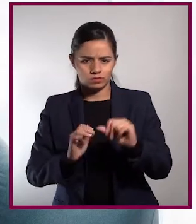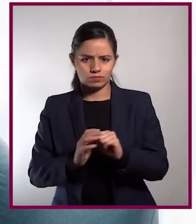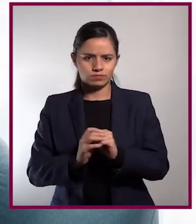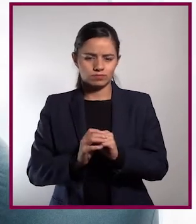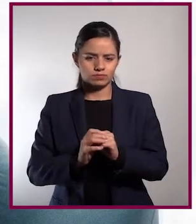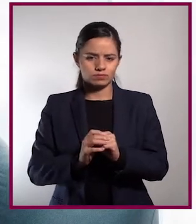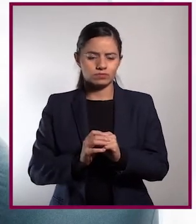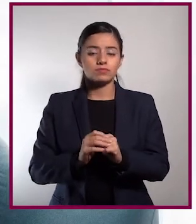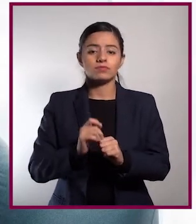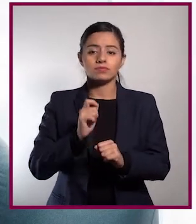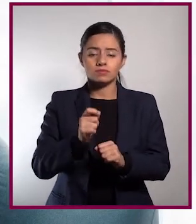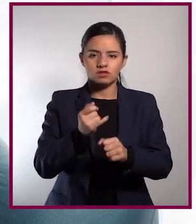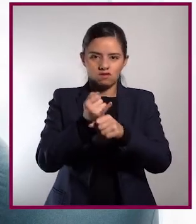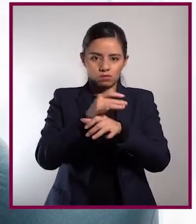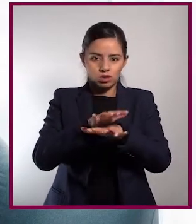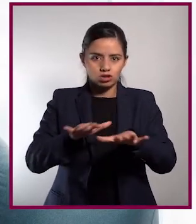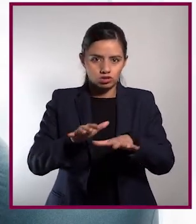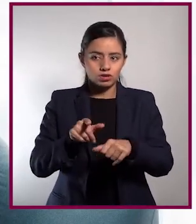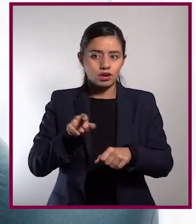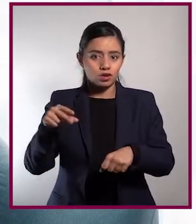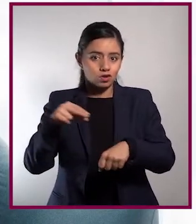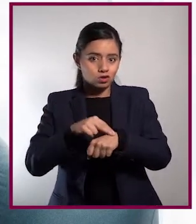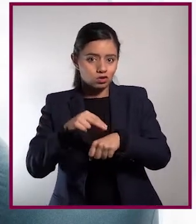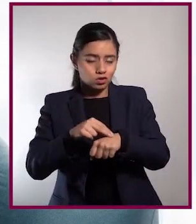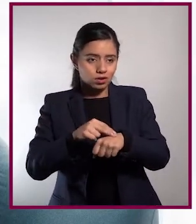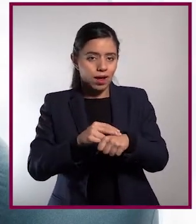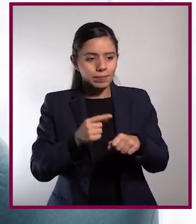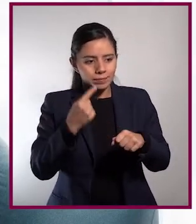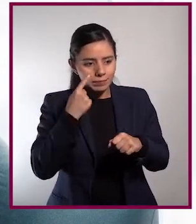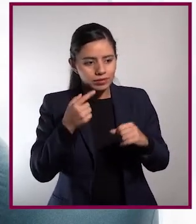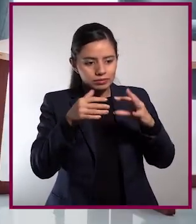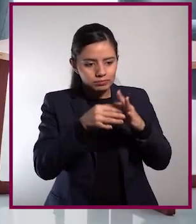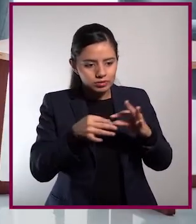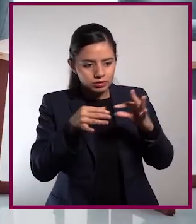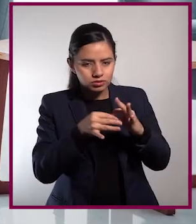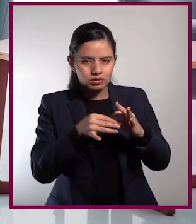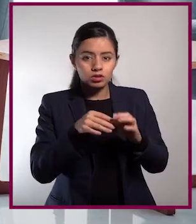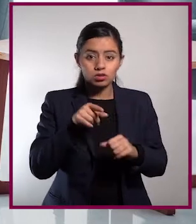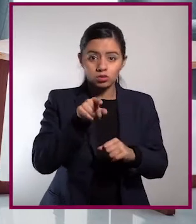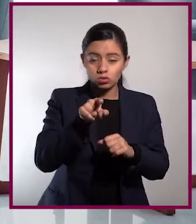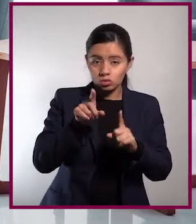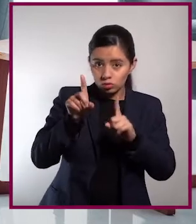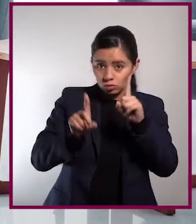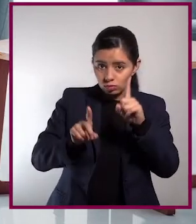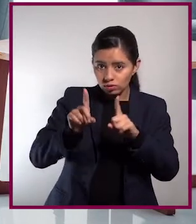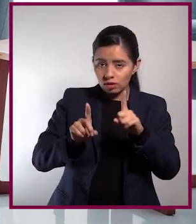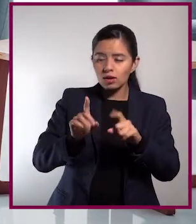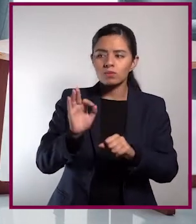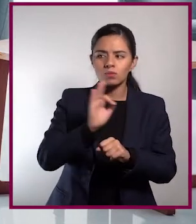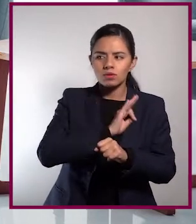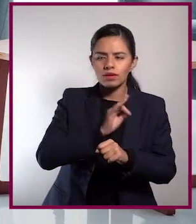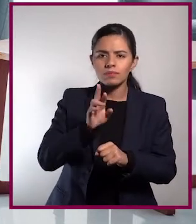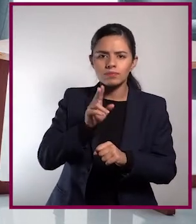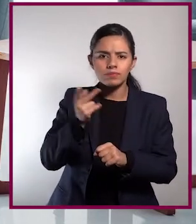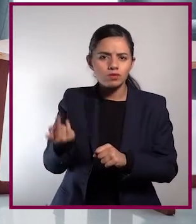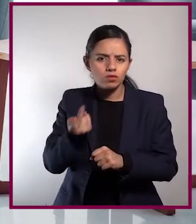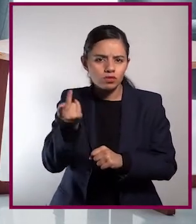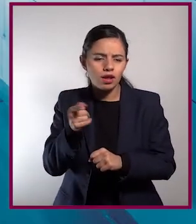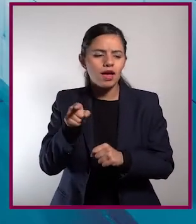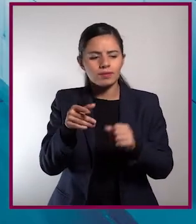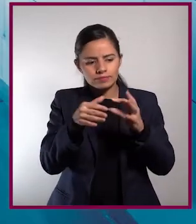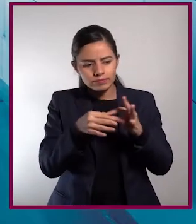El consentimiento informado tiene que ver con toda la información que proporciona el médico y la aclaración de dudas que permitan al paciente tomar una